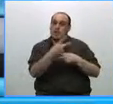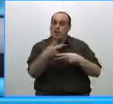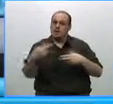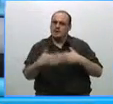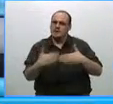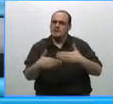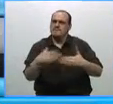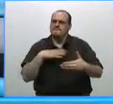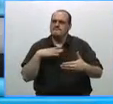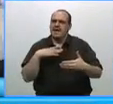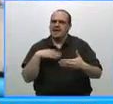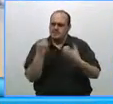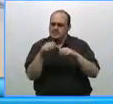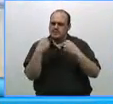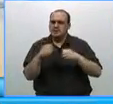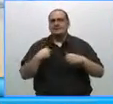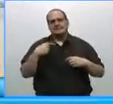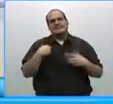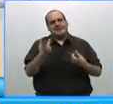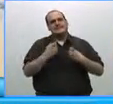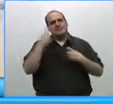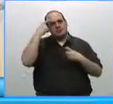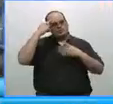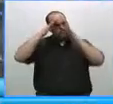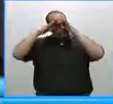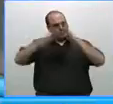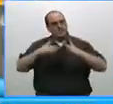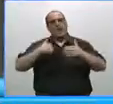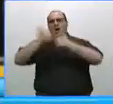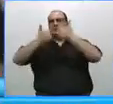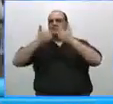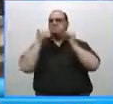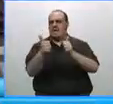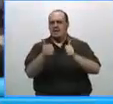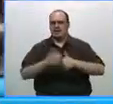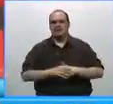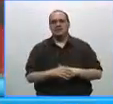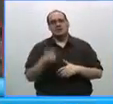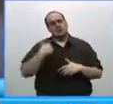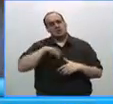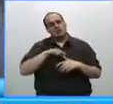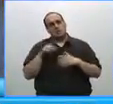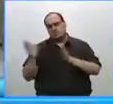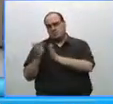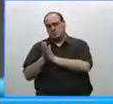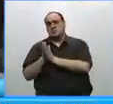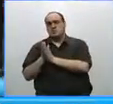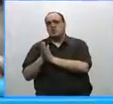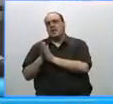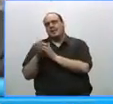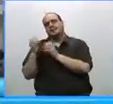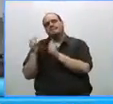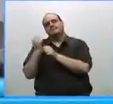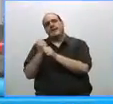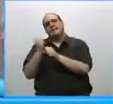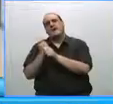es importante volver a estar fuerte de la cabeza para poder hacer una buena competencia hemos estado trabajando con ellos en mente tenemos la psico la de la